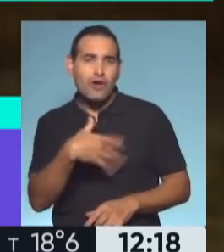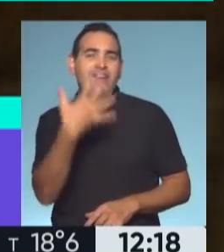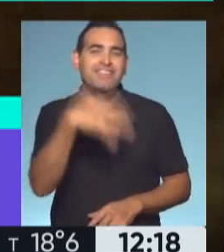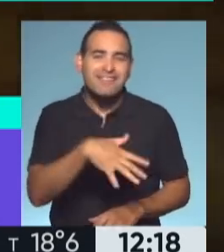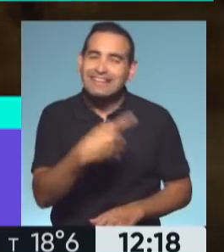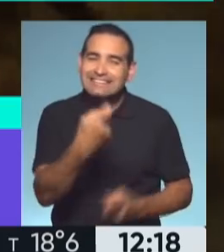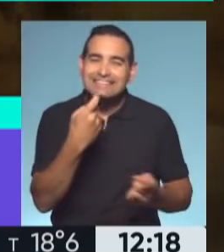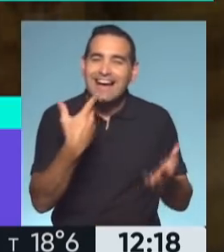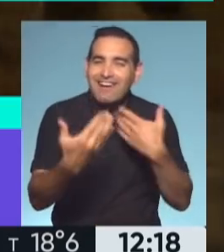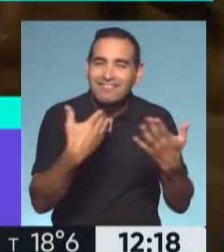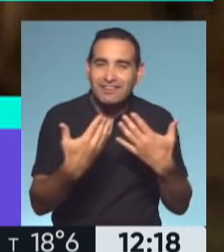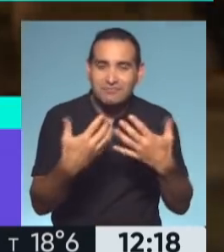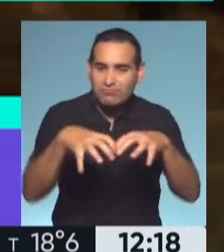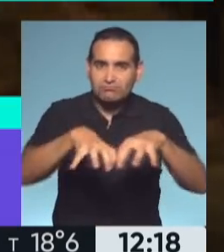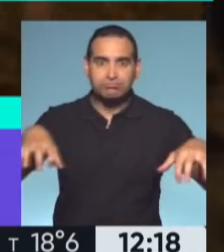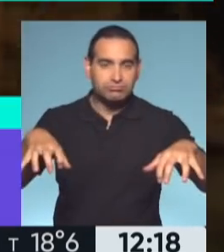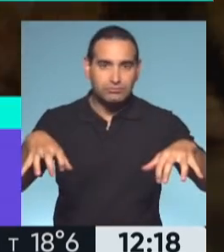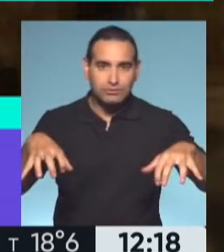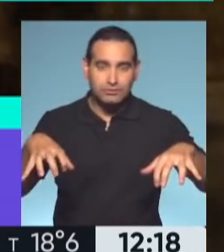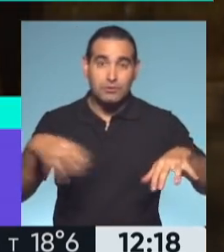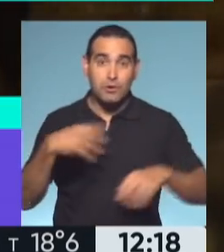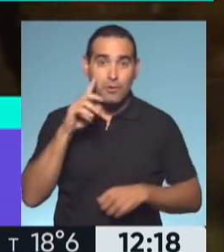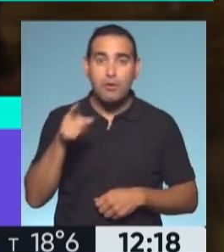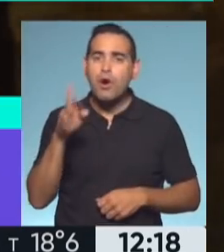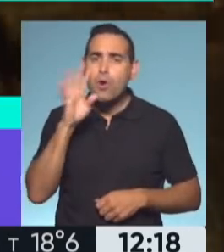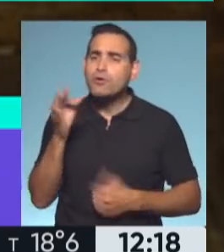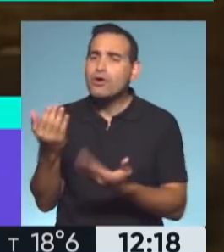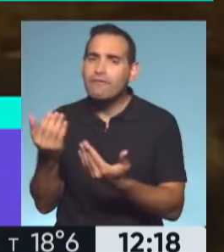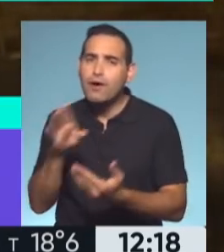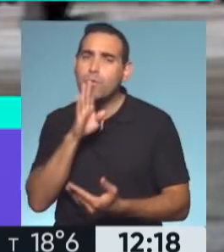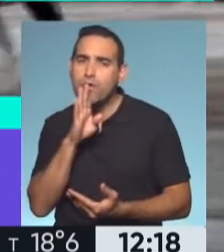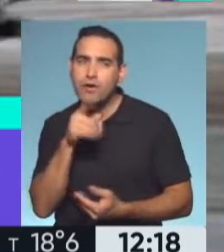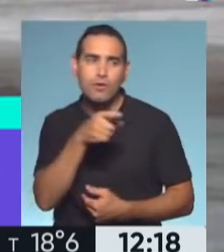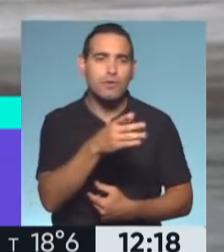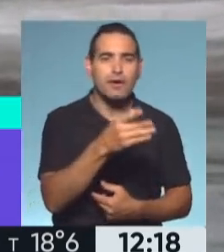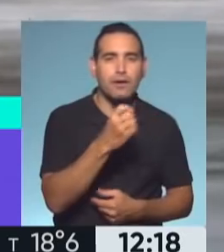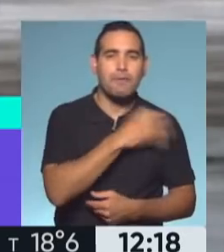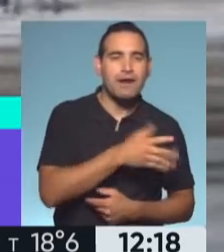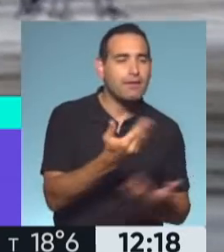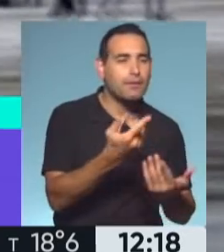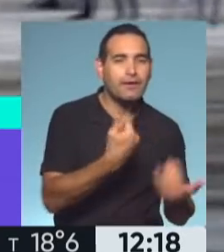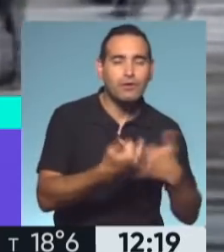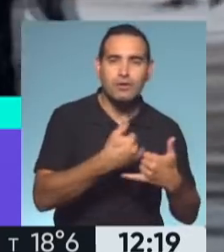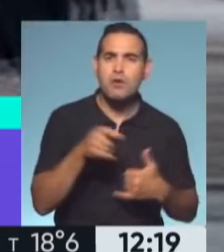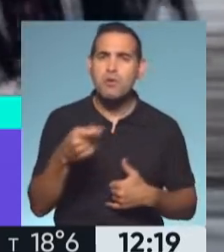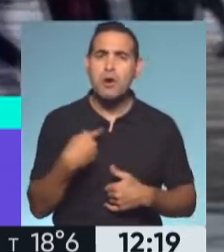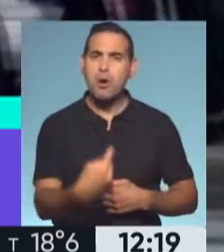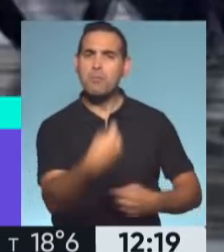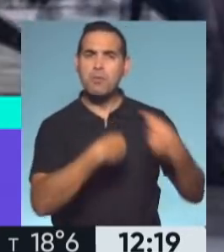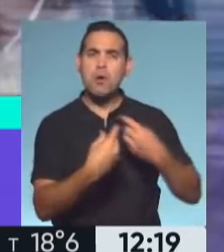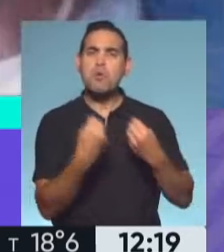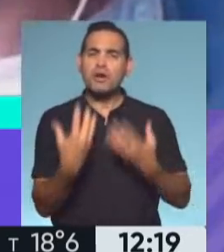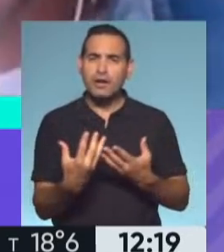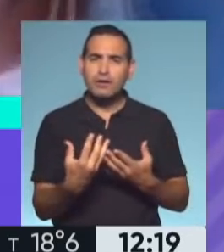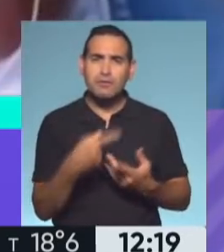hablas automáticamente. Si uno ve lo que opinan ambos lados, pero mucho más se ve del lado israelí actualmente, dice, ¿por qué nos atacan? ¿Por qué